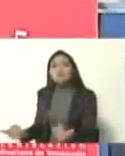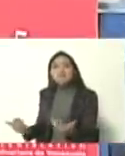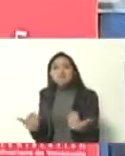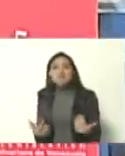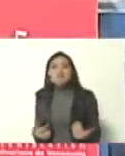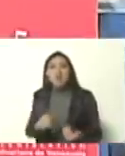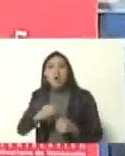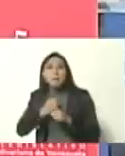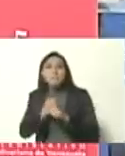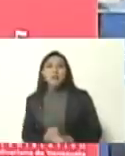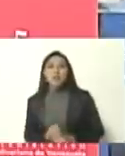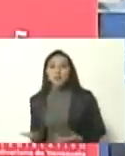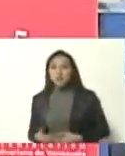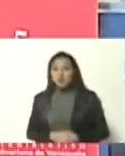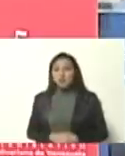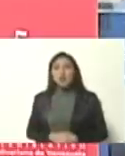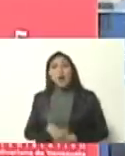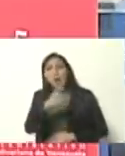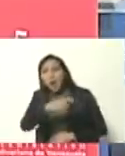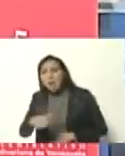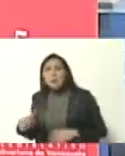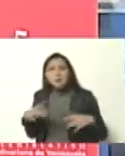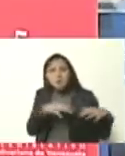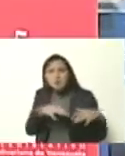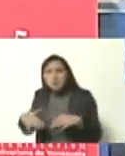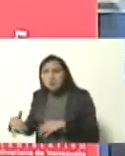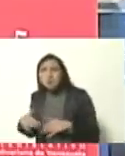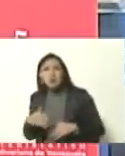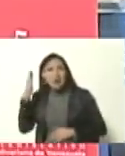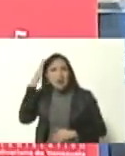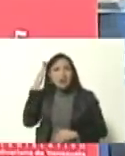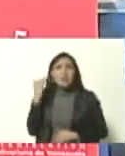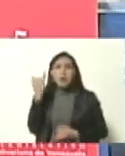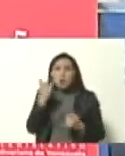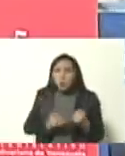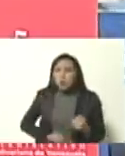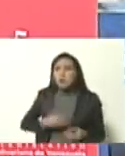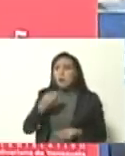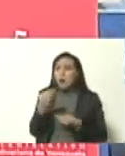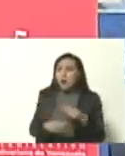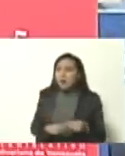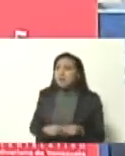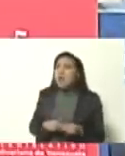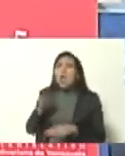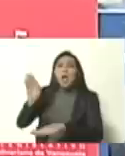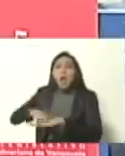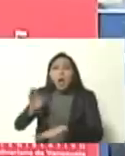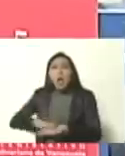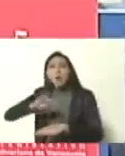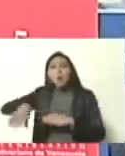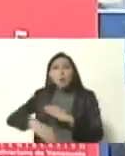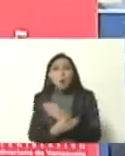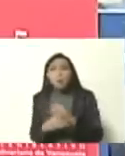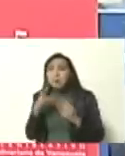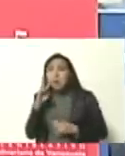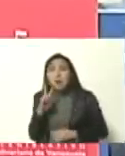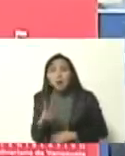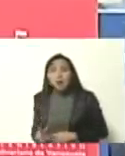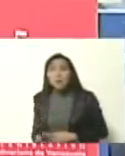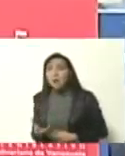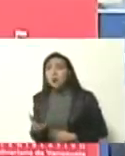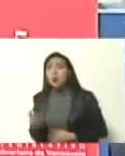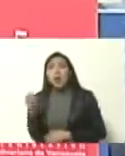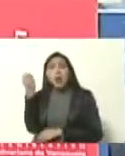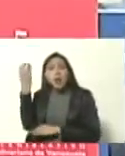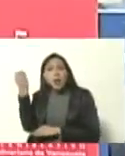hay una manifestación donde hay 10 personas, que son más o menos el tenor de las últimas manifestaciones que ha convocado Juan Guaidó, no sé si ustedes vieron la rueda de